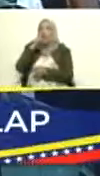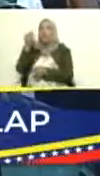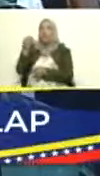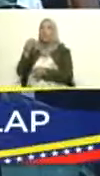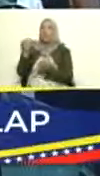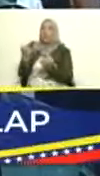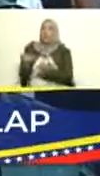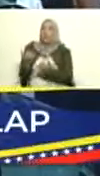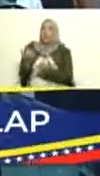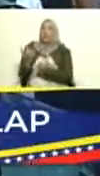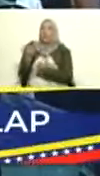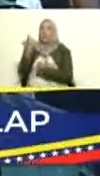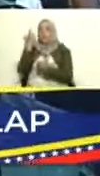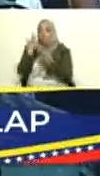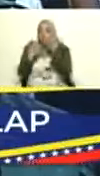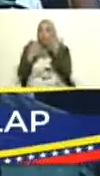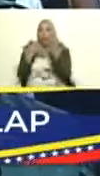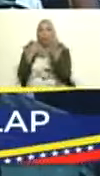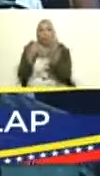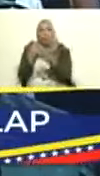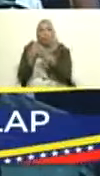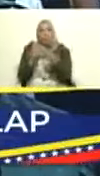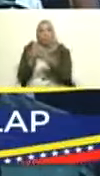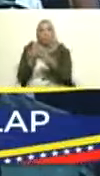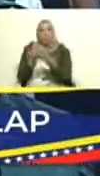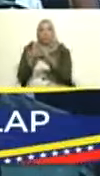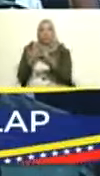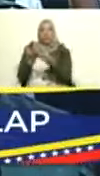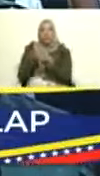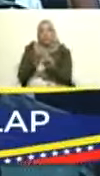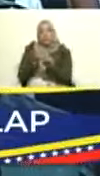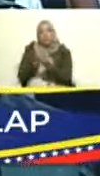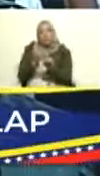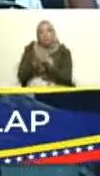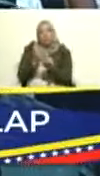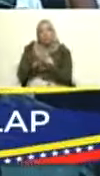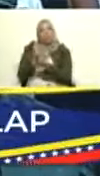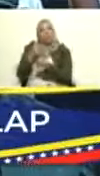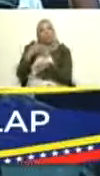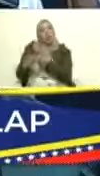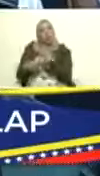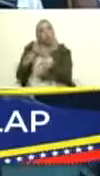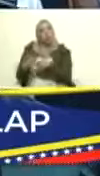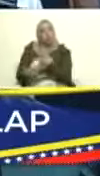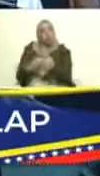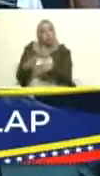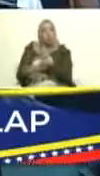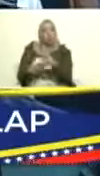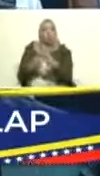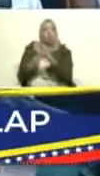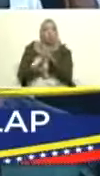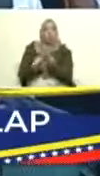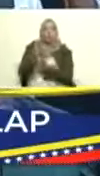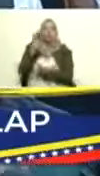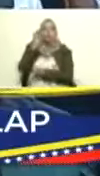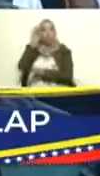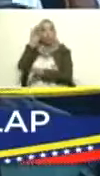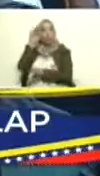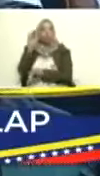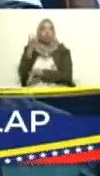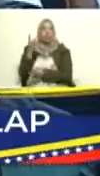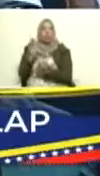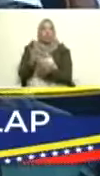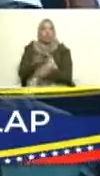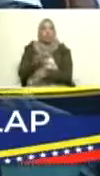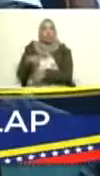ese momento, es que continuemos labrando ese modelo revolucionario que hoy nosotros